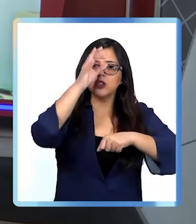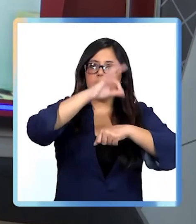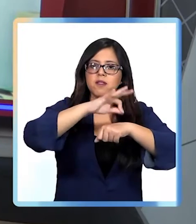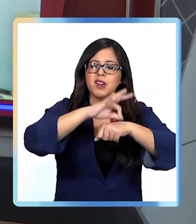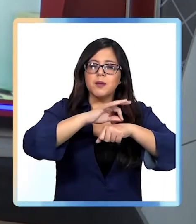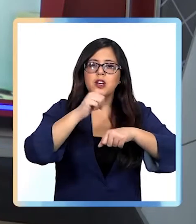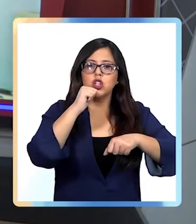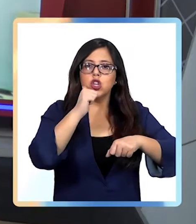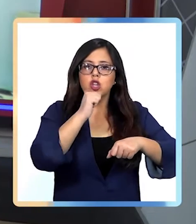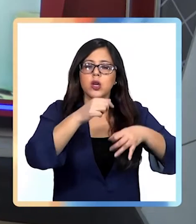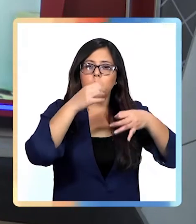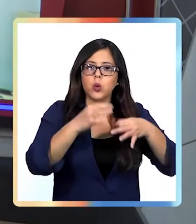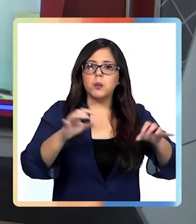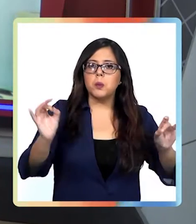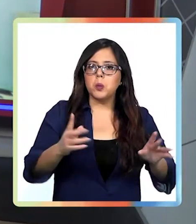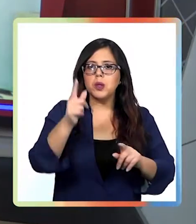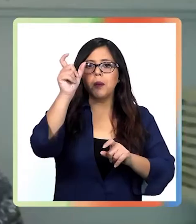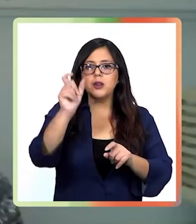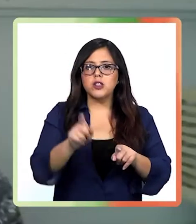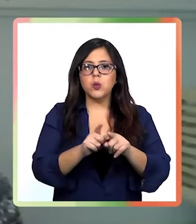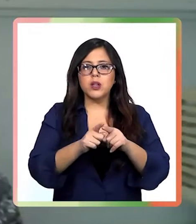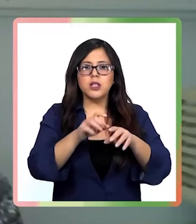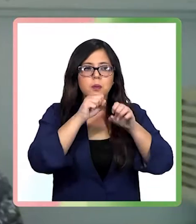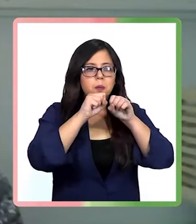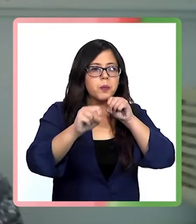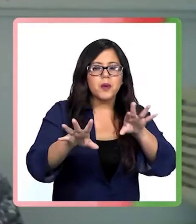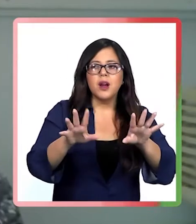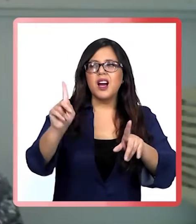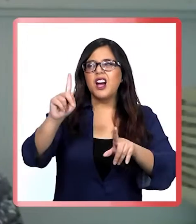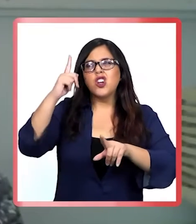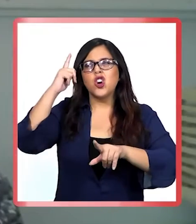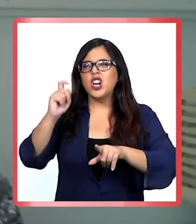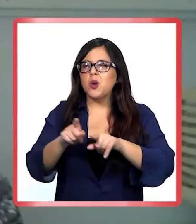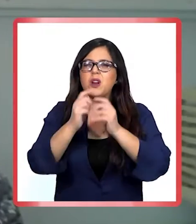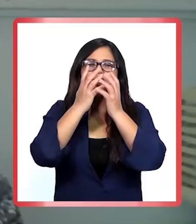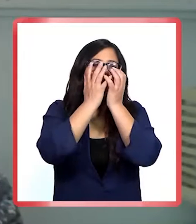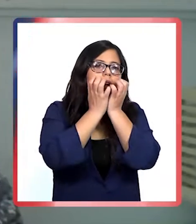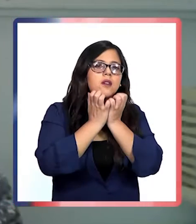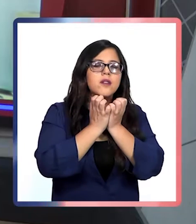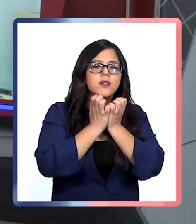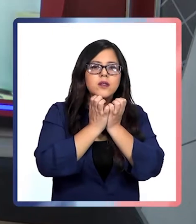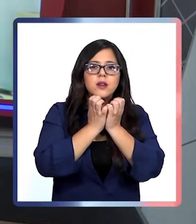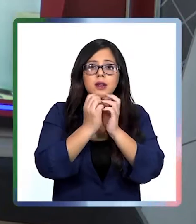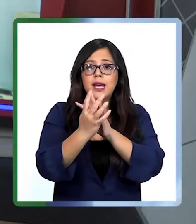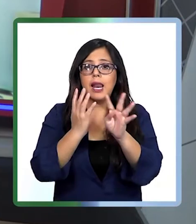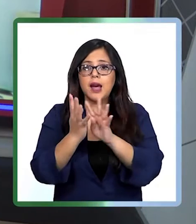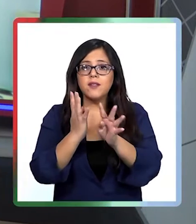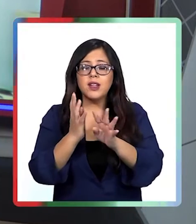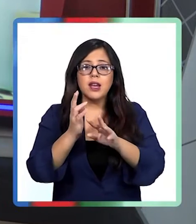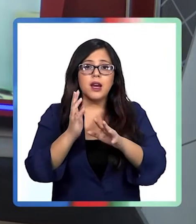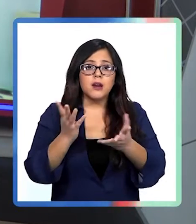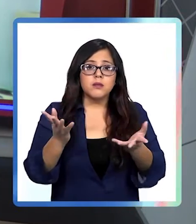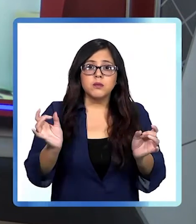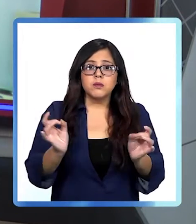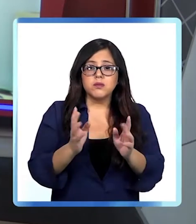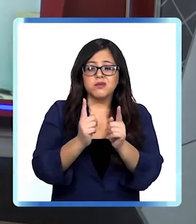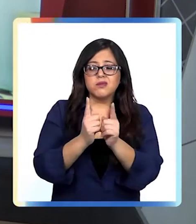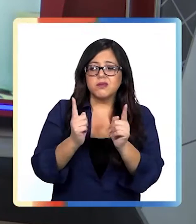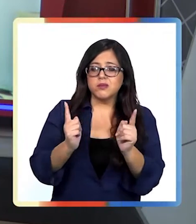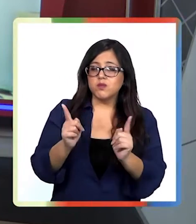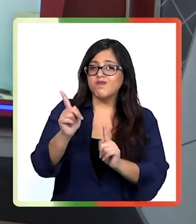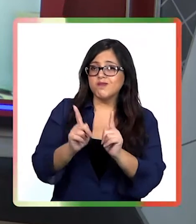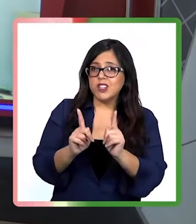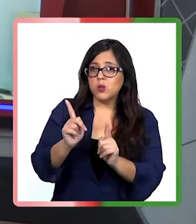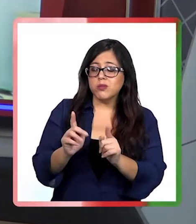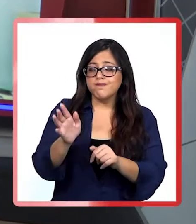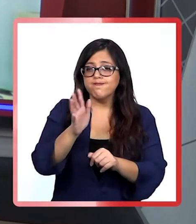por día, justo va a ser que va a haber alguien contagiado por aquí cerca, no creo, entonces me voy a bajar la mascarilla. En la feria nadie va a reparar que no hay 1 metro de distancia los